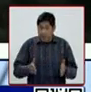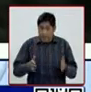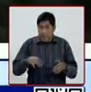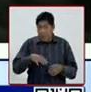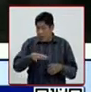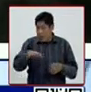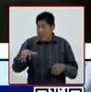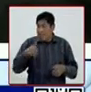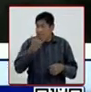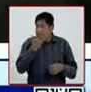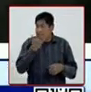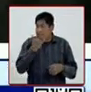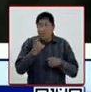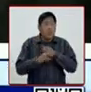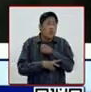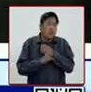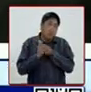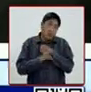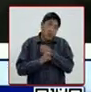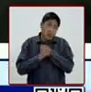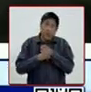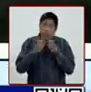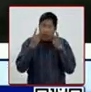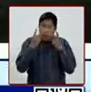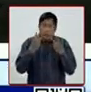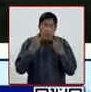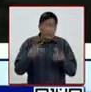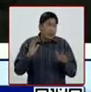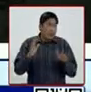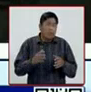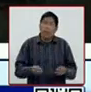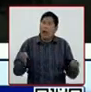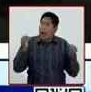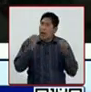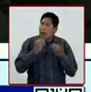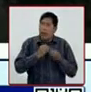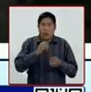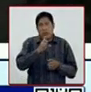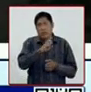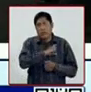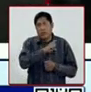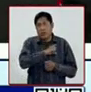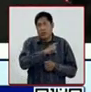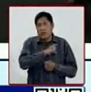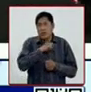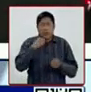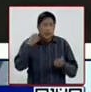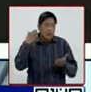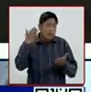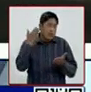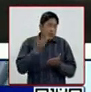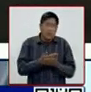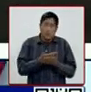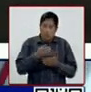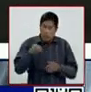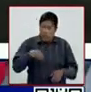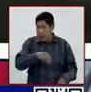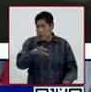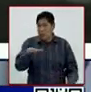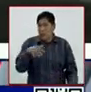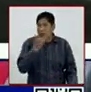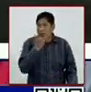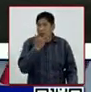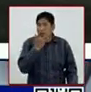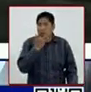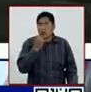por este lugar de que fueron robadas vemos Ya que más efectivos policiales en estos momentos se están llegando hasta este punto